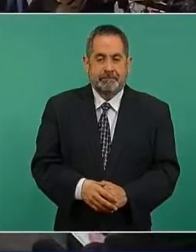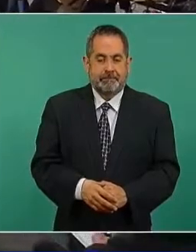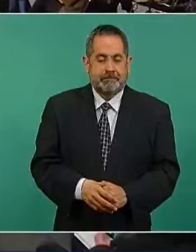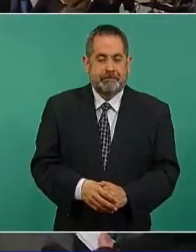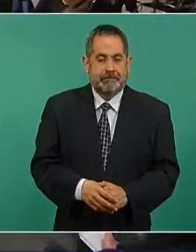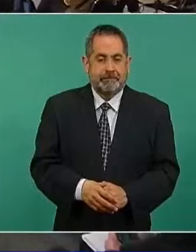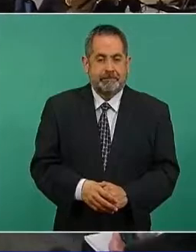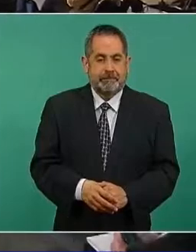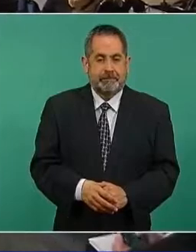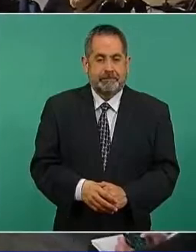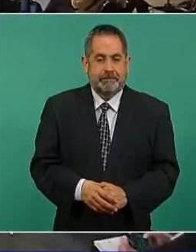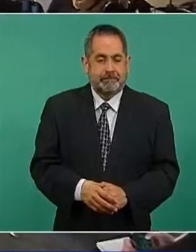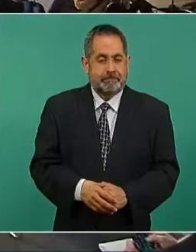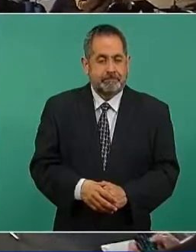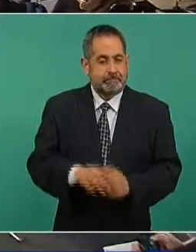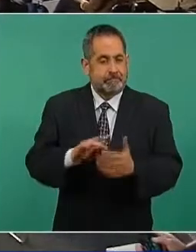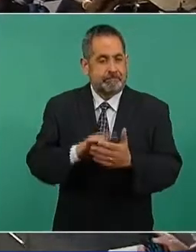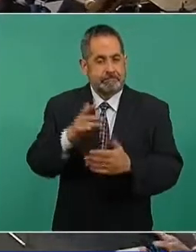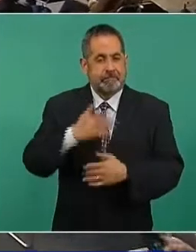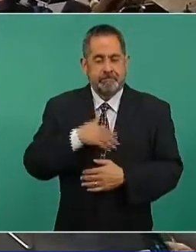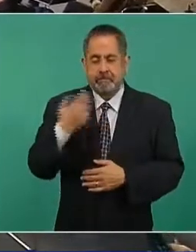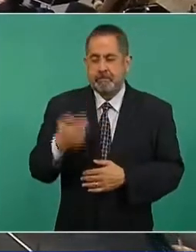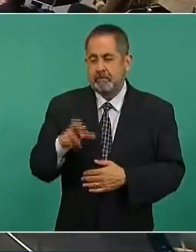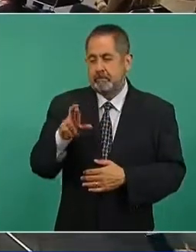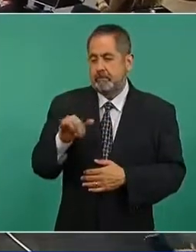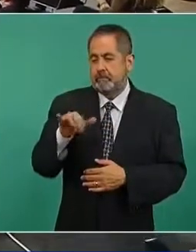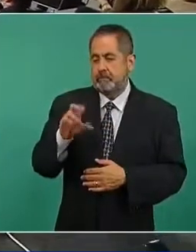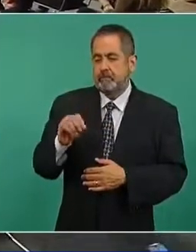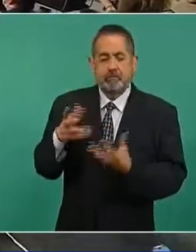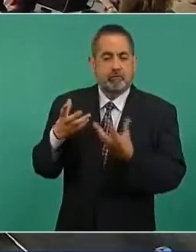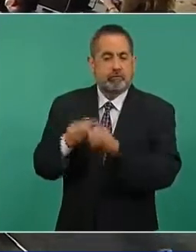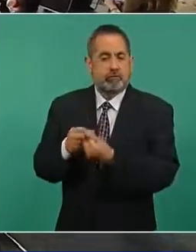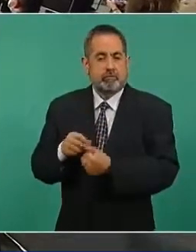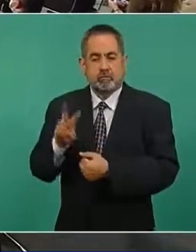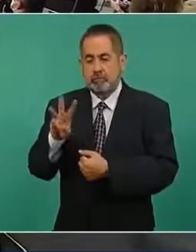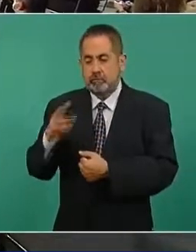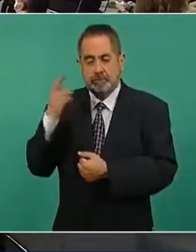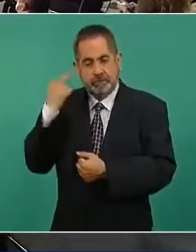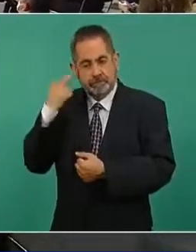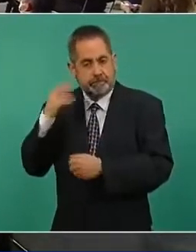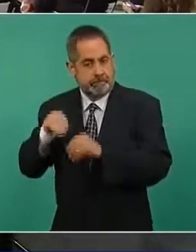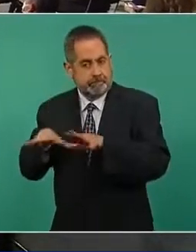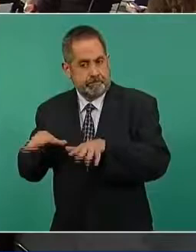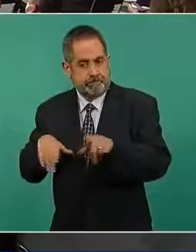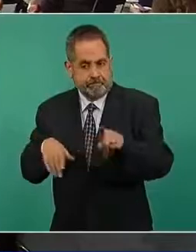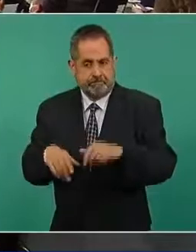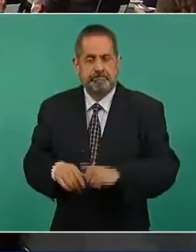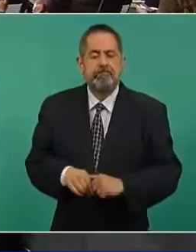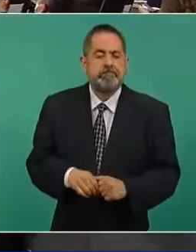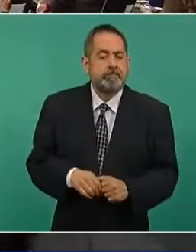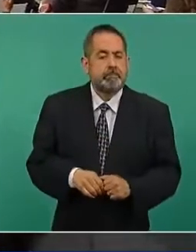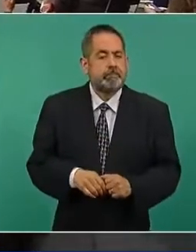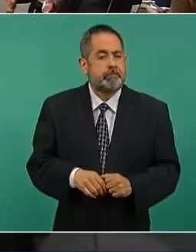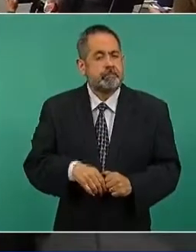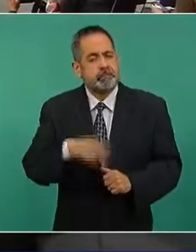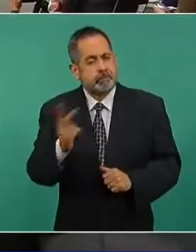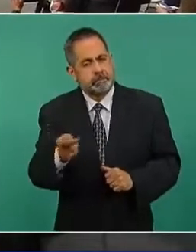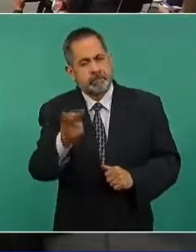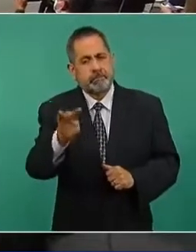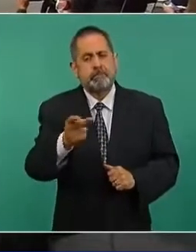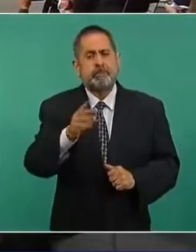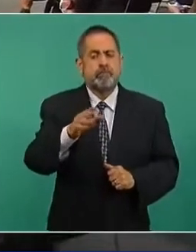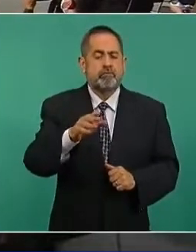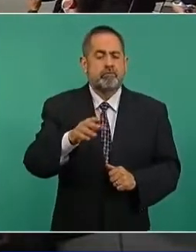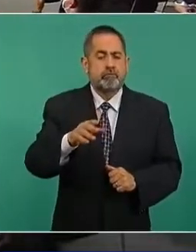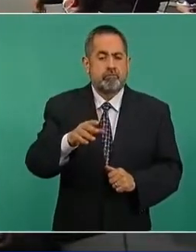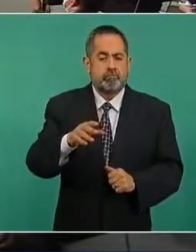Gracias, presidente. Muy buenos días, Rocío Jardines de W Radio. Preguntarle, presidente, su opinión acerca de que pues ya